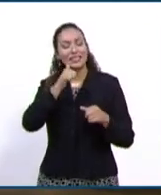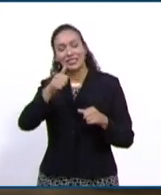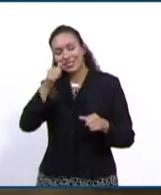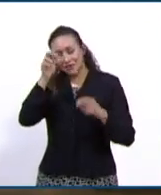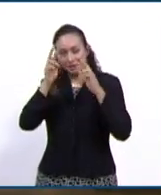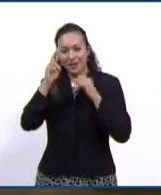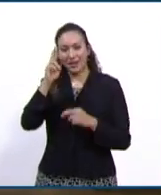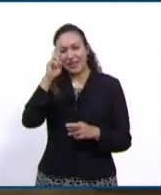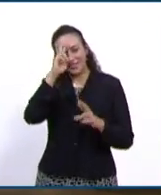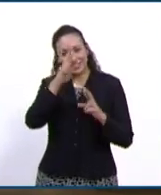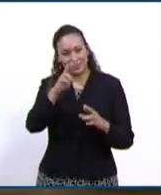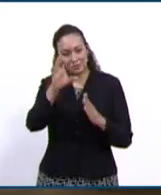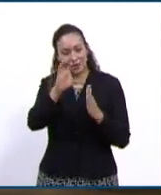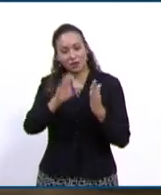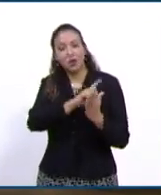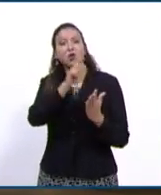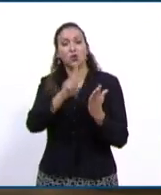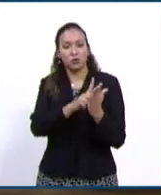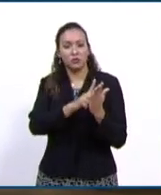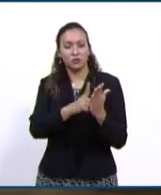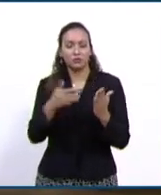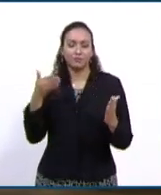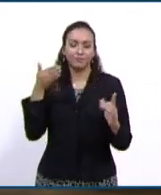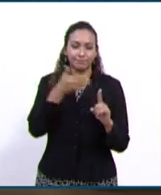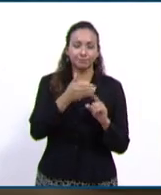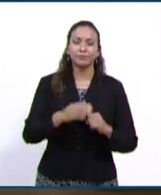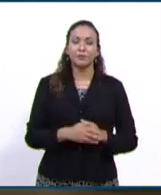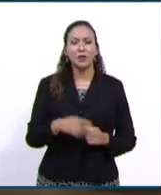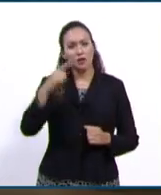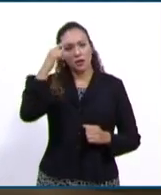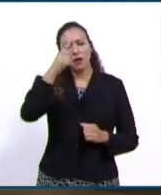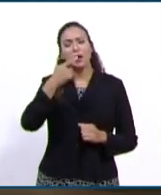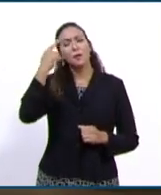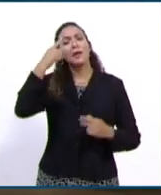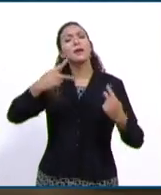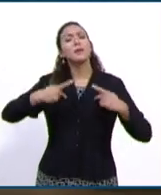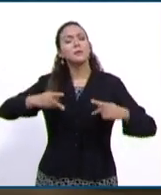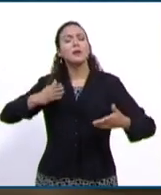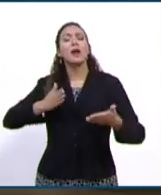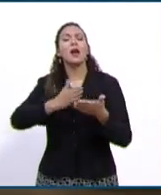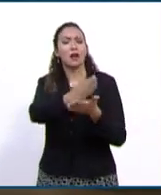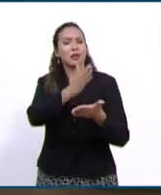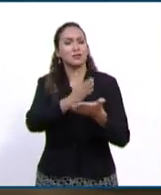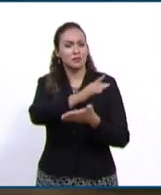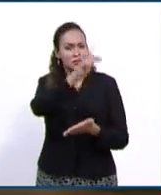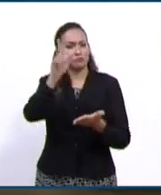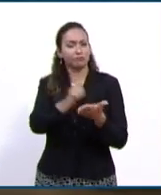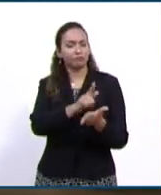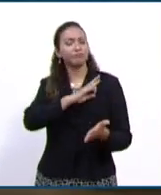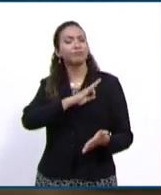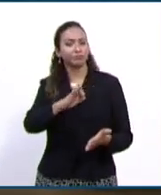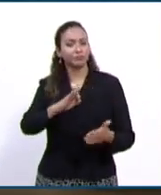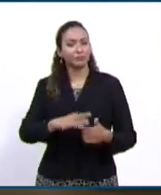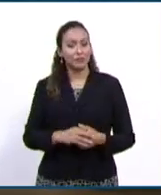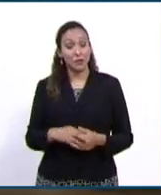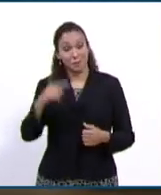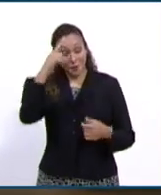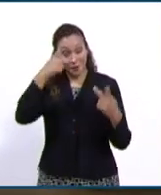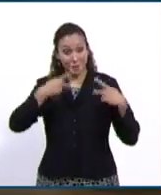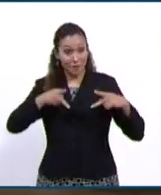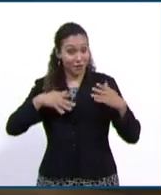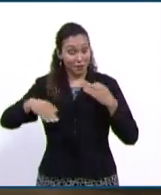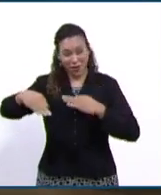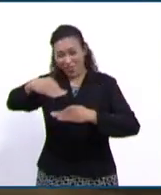para con ello garantizar la seguridad y el acceso efectivo a la justicia para todas las